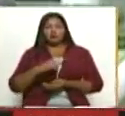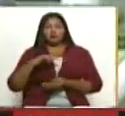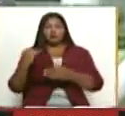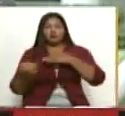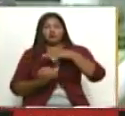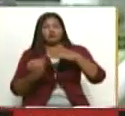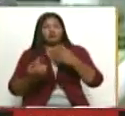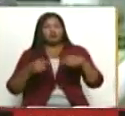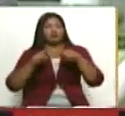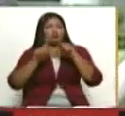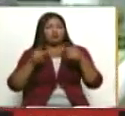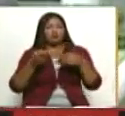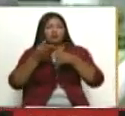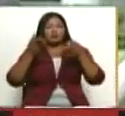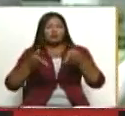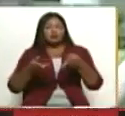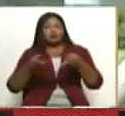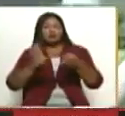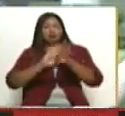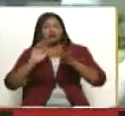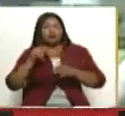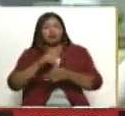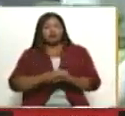instituciones gubernamentales.